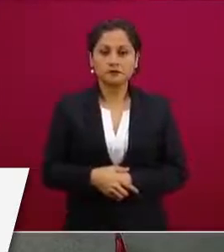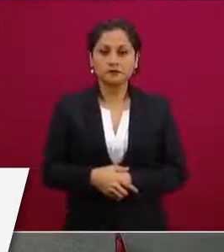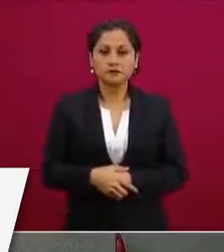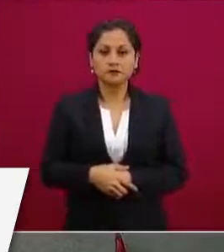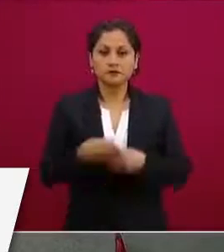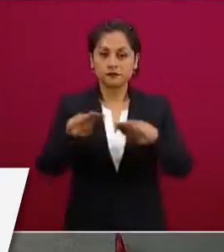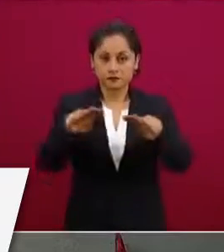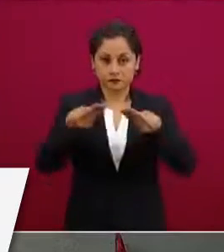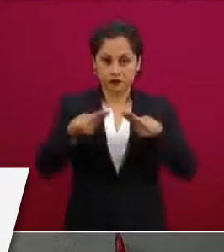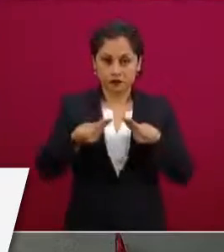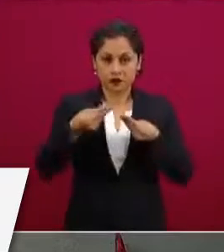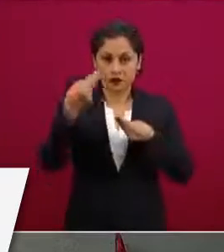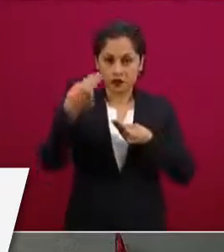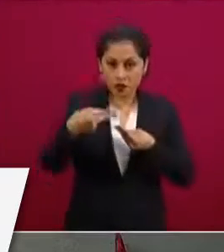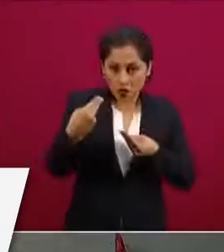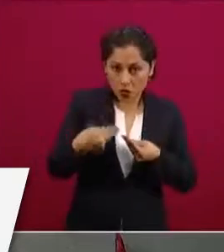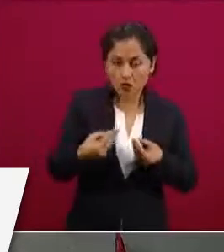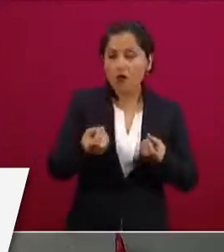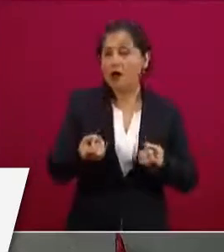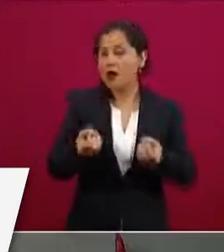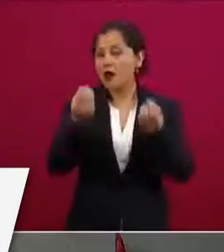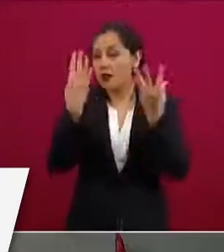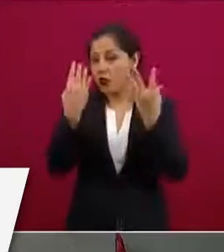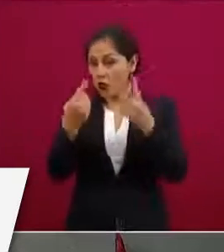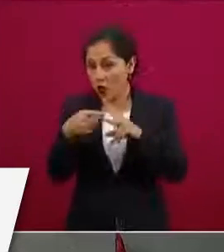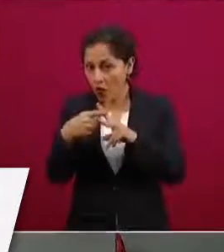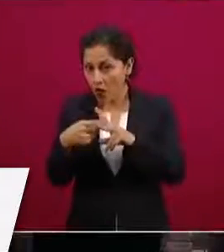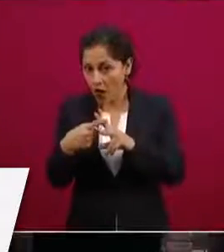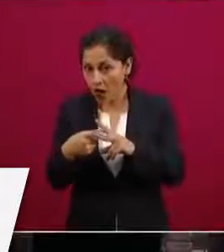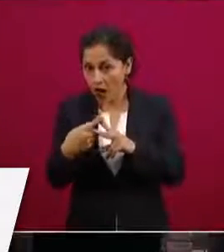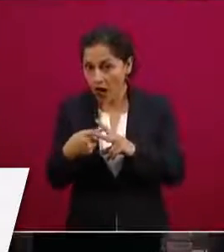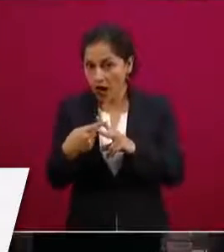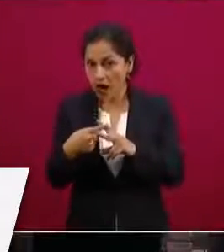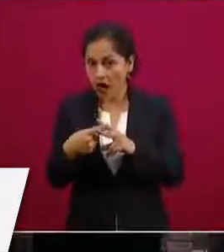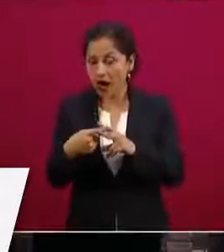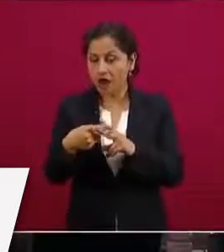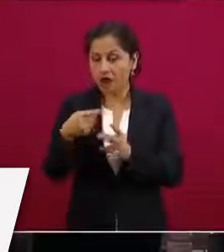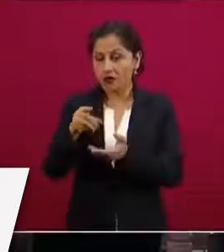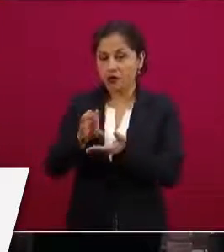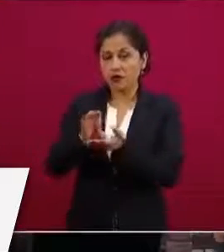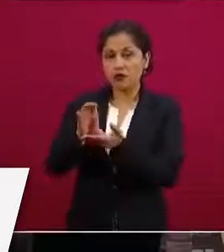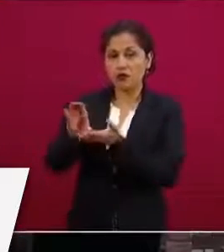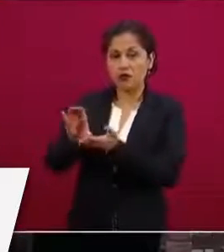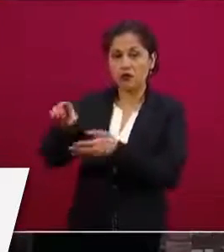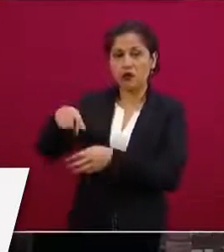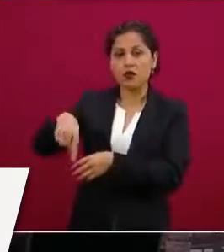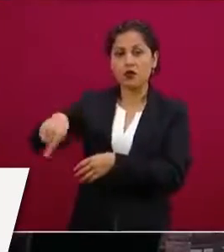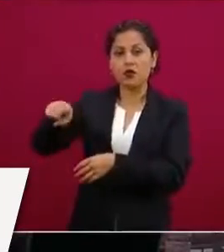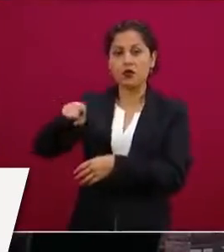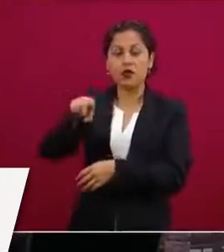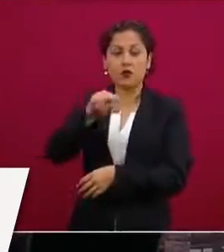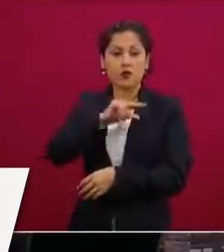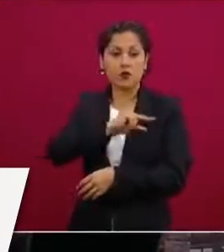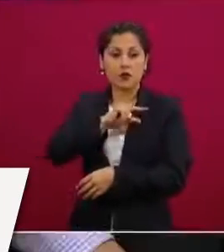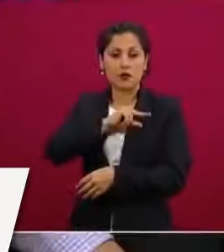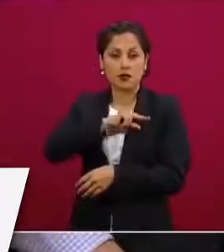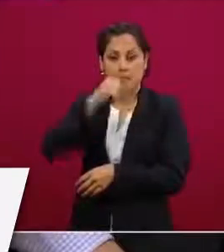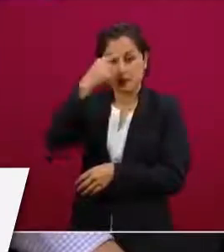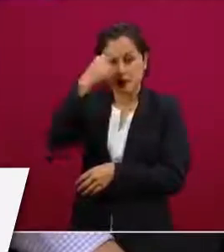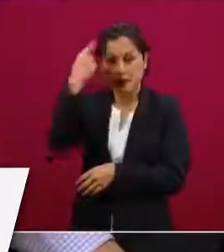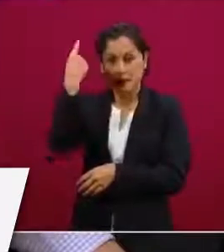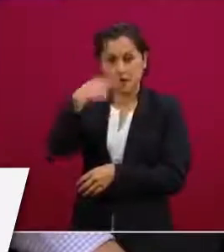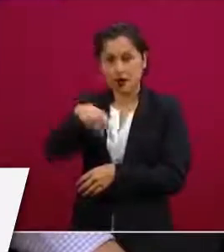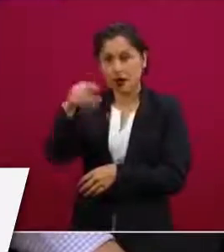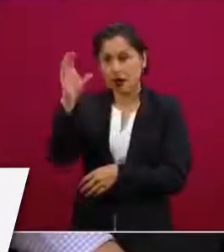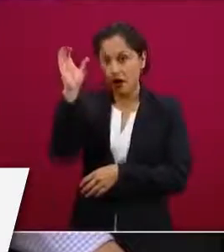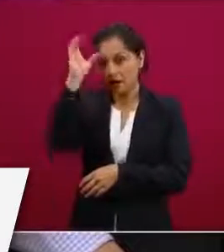Nombres o las cifras de la inversión privada en ciencia y tecnología. Hace, creo que fue la